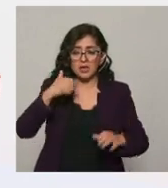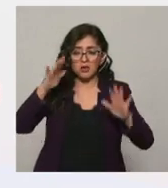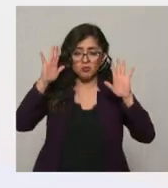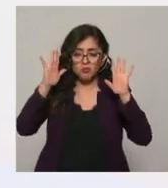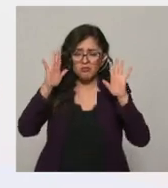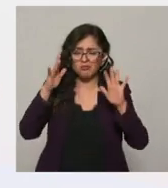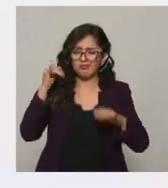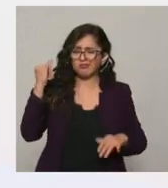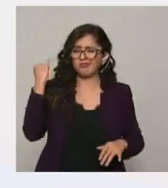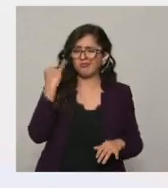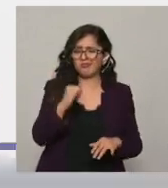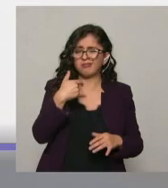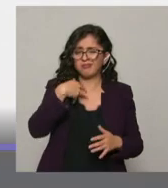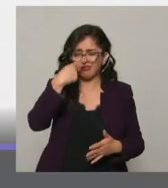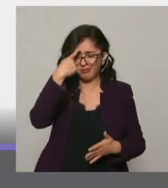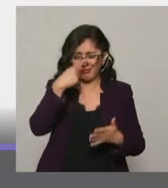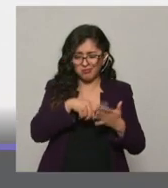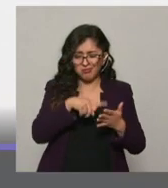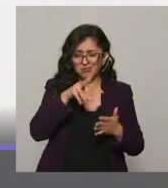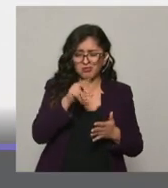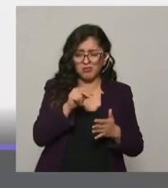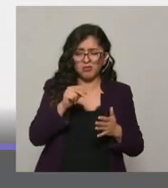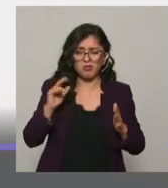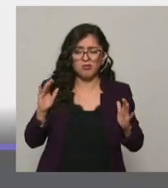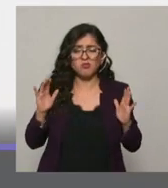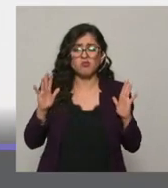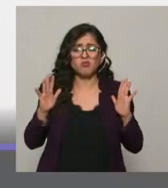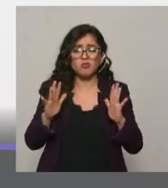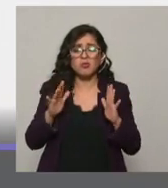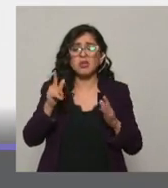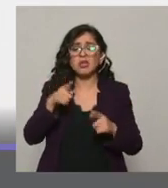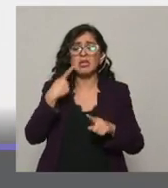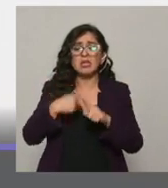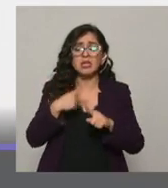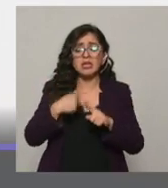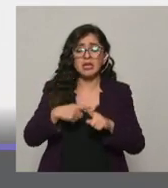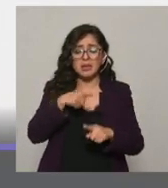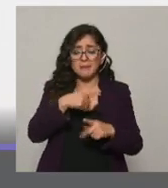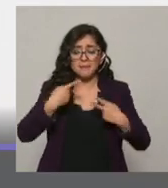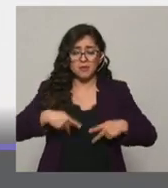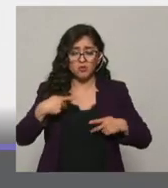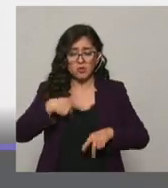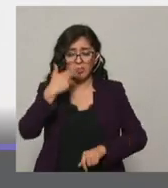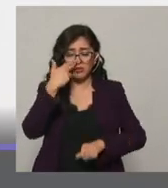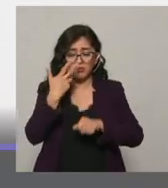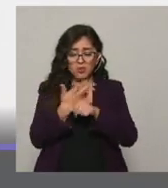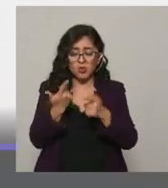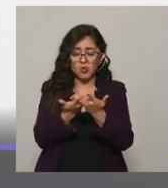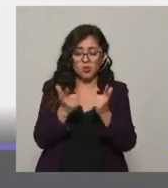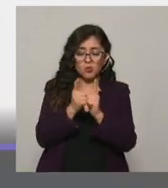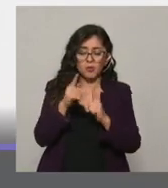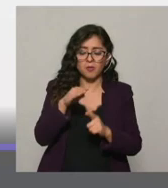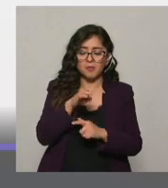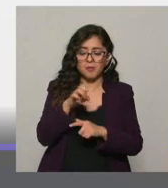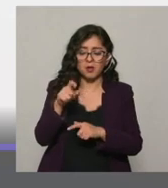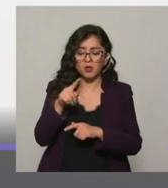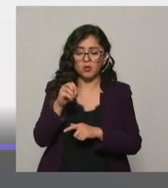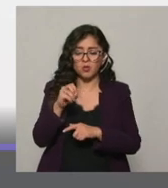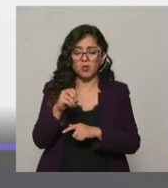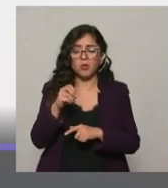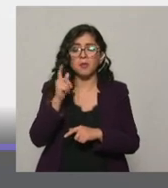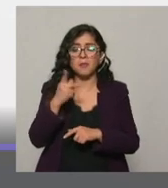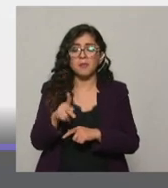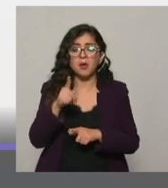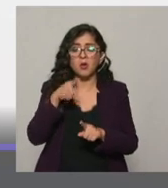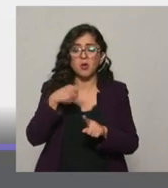así, de la detención de Mario, y dice, ¿quién está detrás del Me Too? Entonces, en ese momento, él